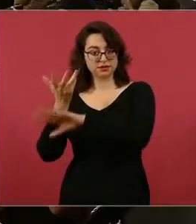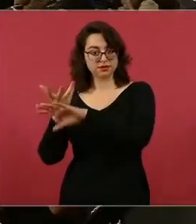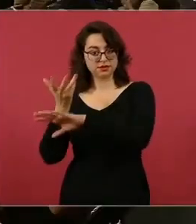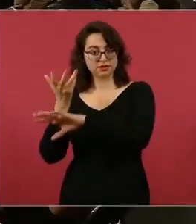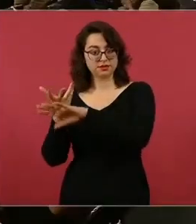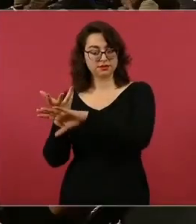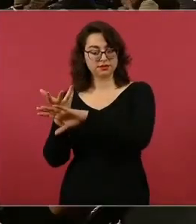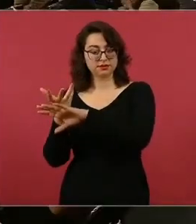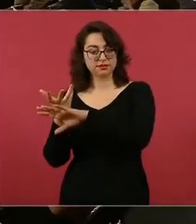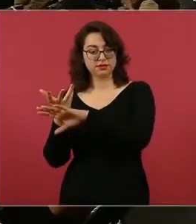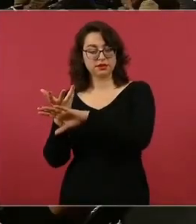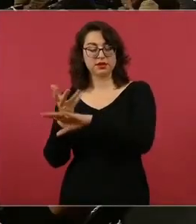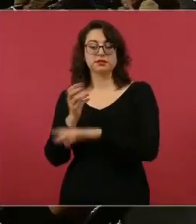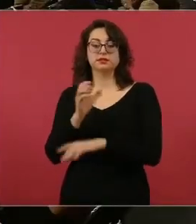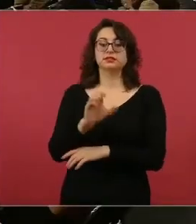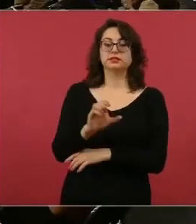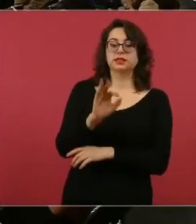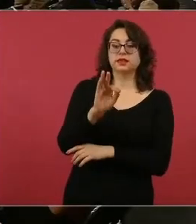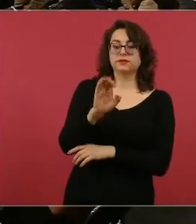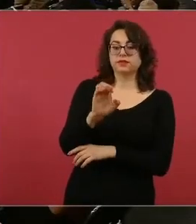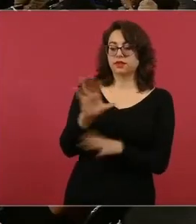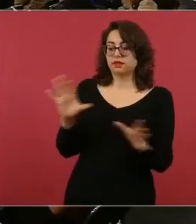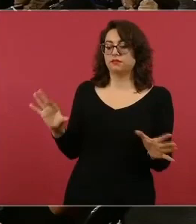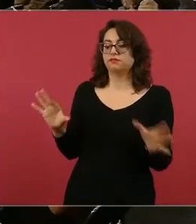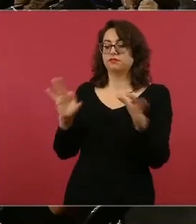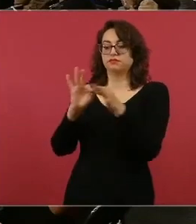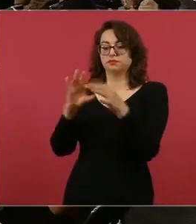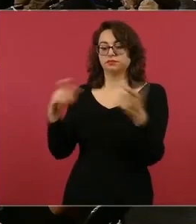estadounidense y la Comisión Federal de Electricidad.